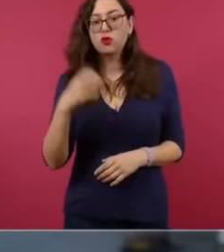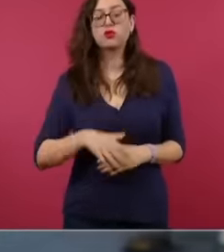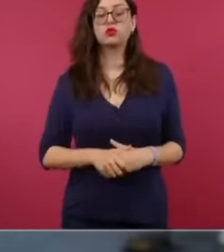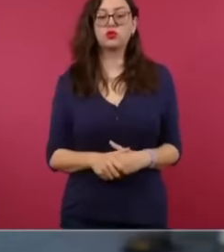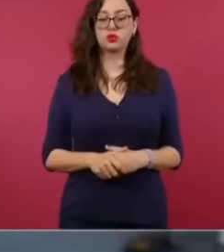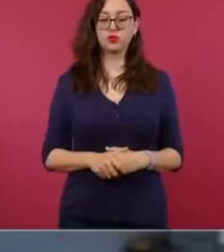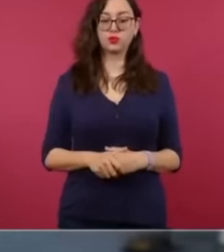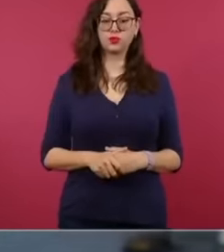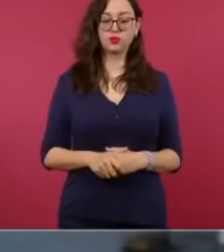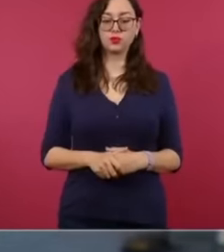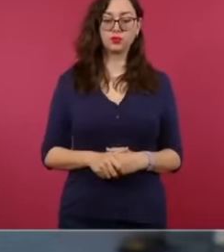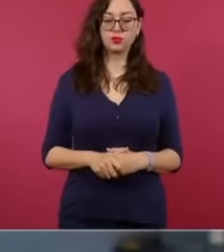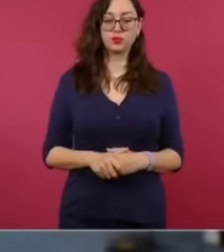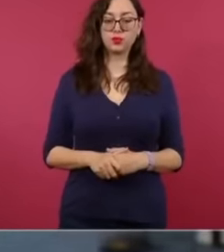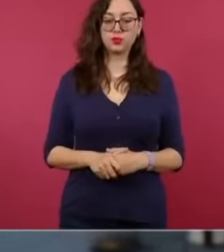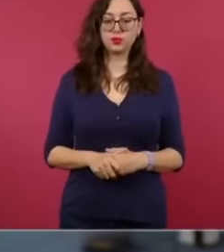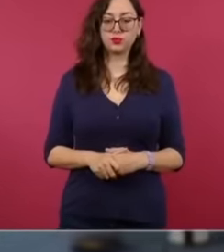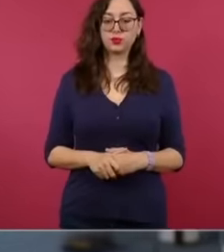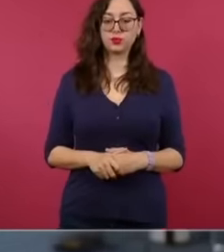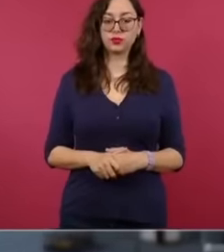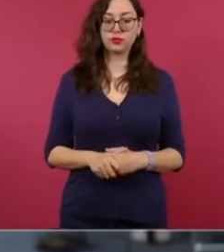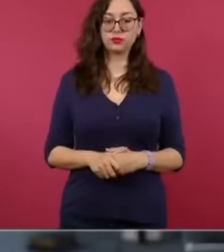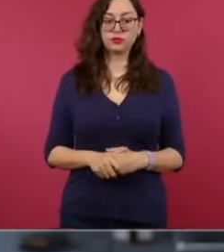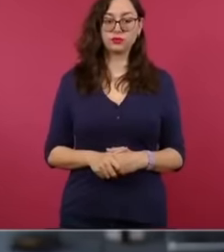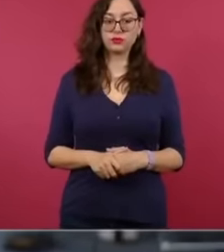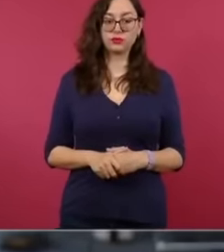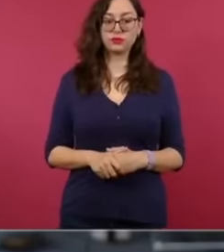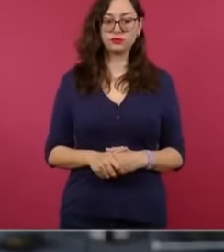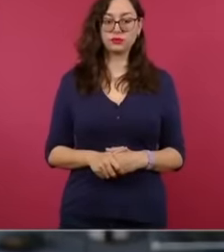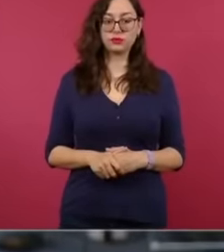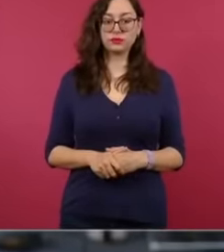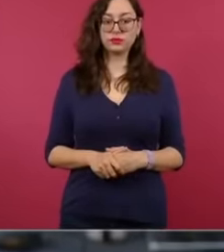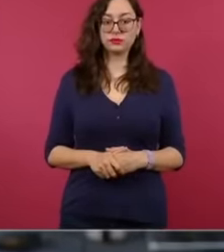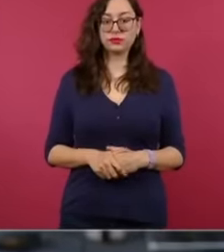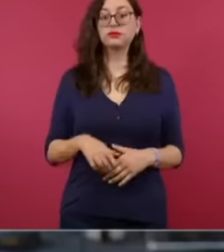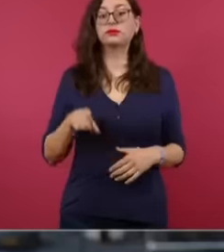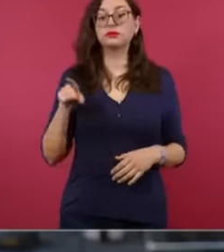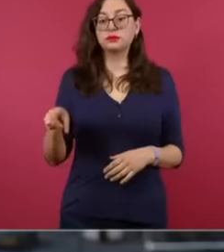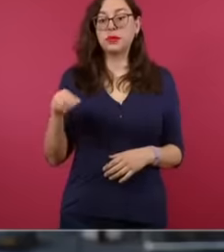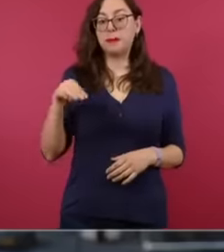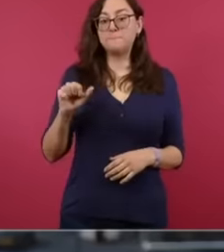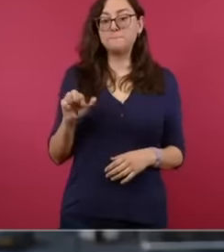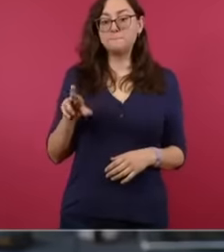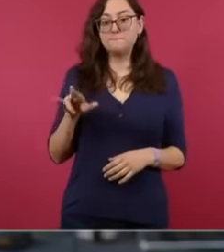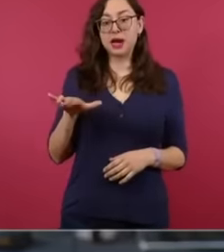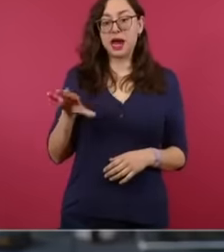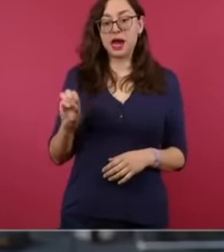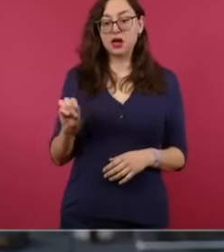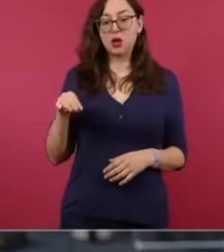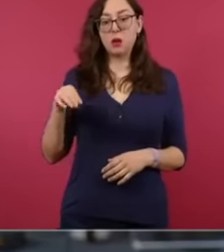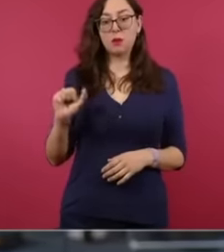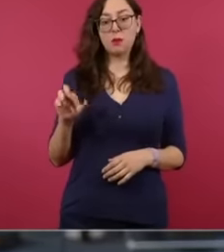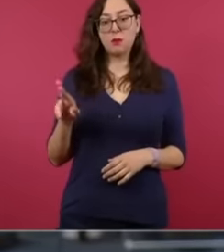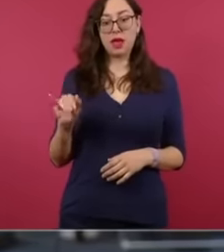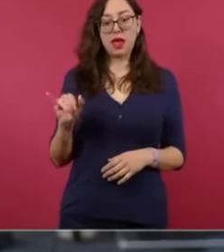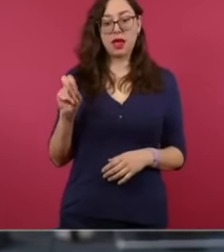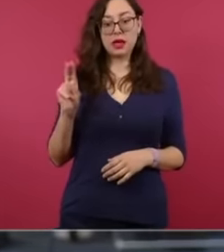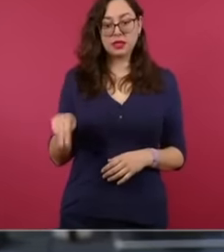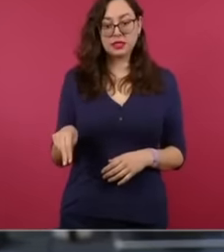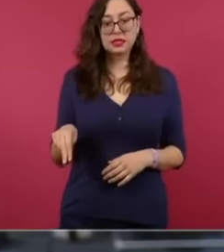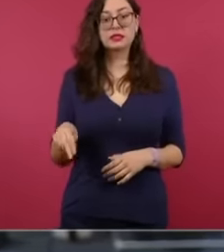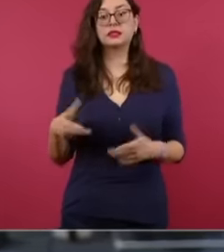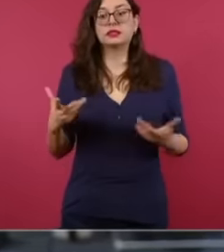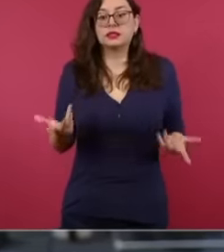Y antes de que le empiece a comentar yo de uno de los que pone ahí, pone a Mario Marín, que los poblanos ya saben que todos los marinistas